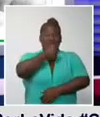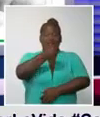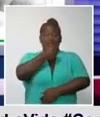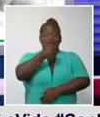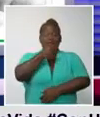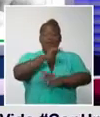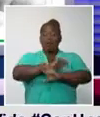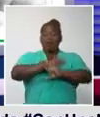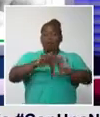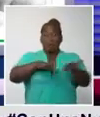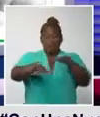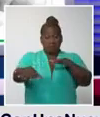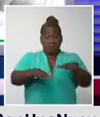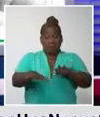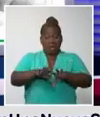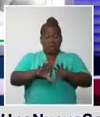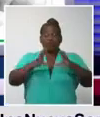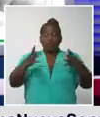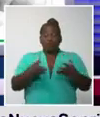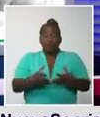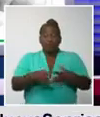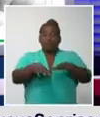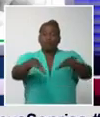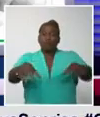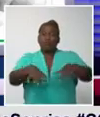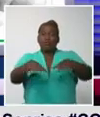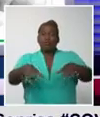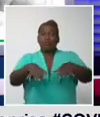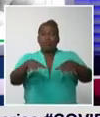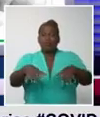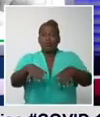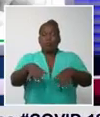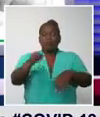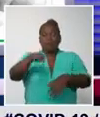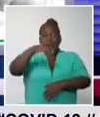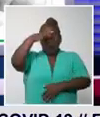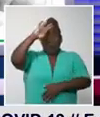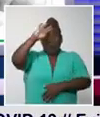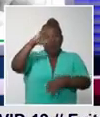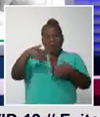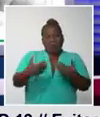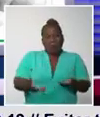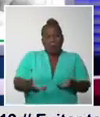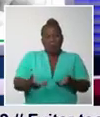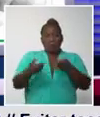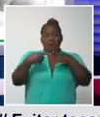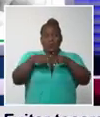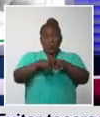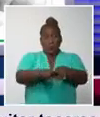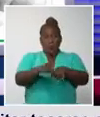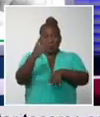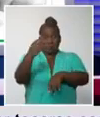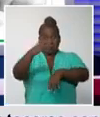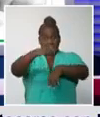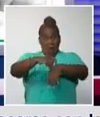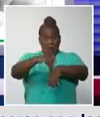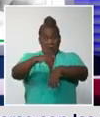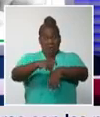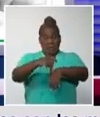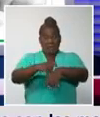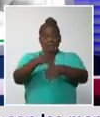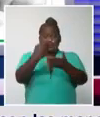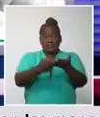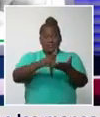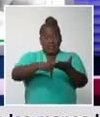está listo para el análisis de la situación epidemiológica en territorio nacional. Nos acompaña en este primer momento de conferencia la intérprete de